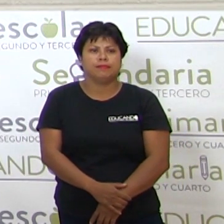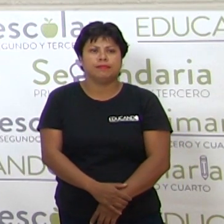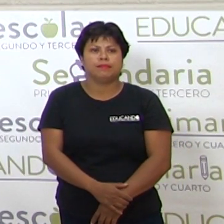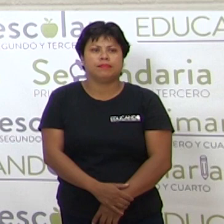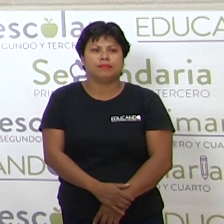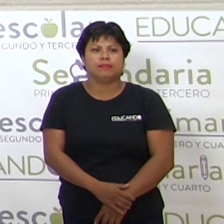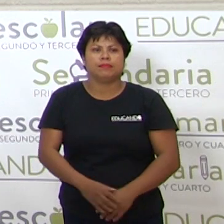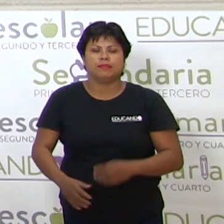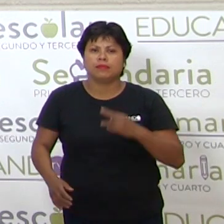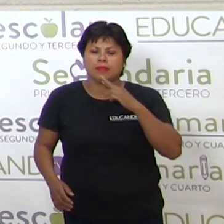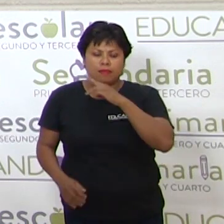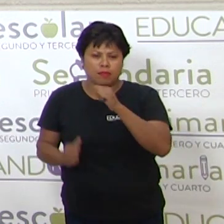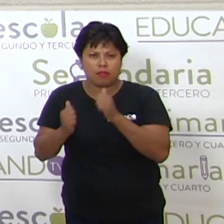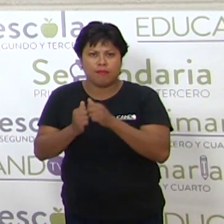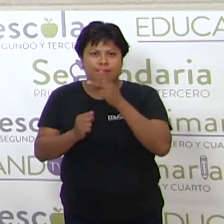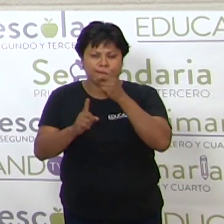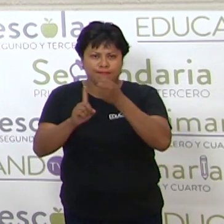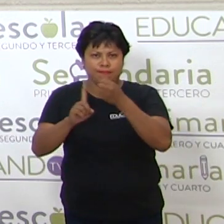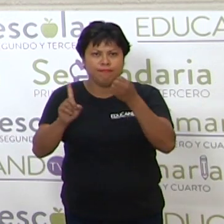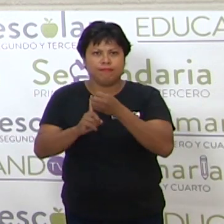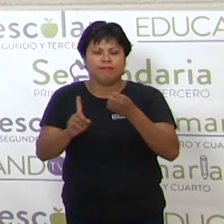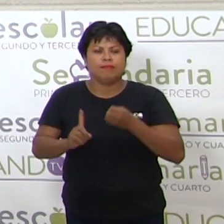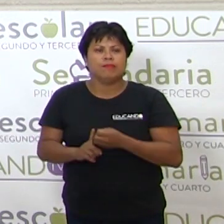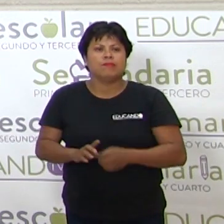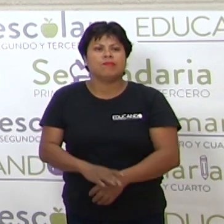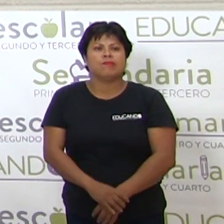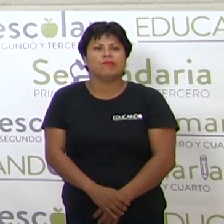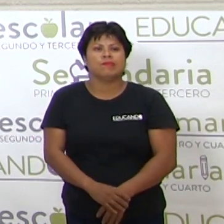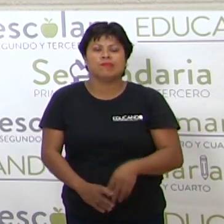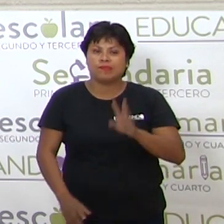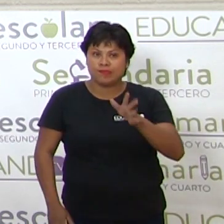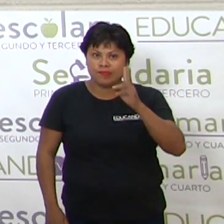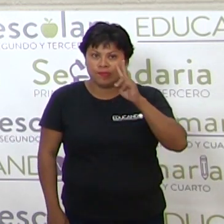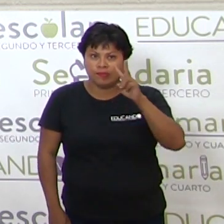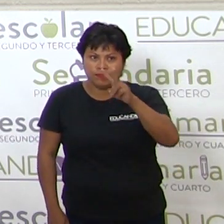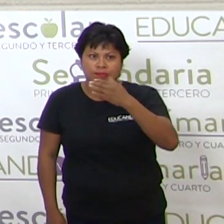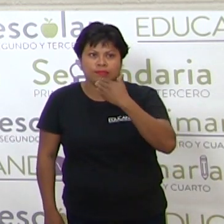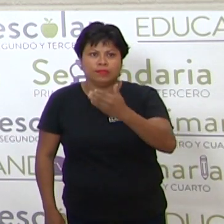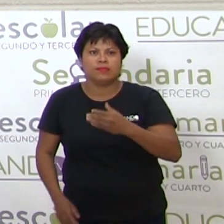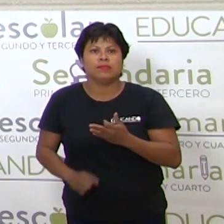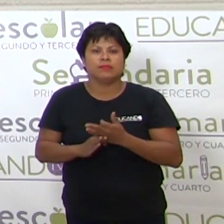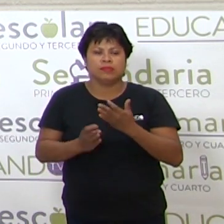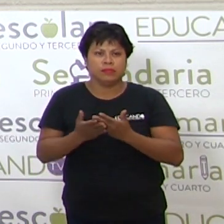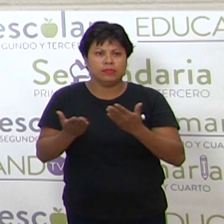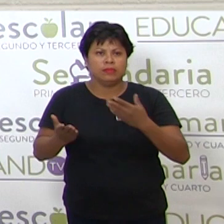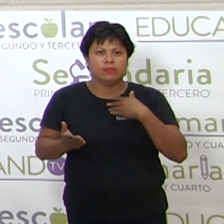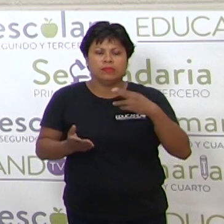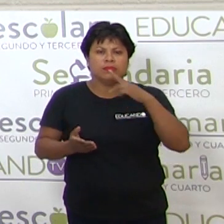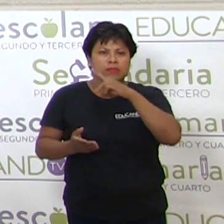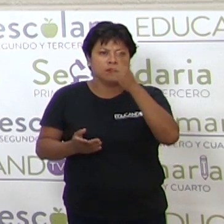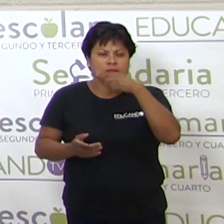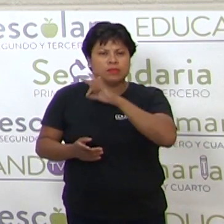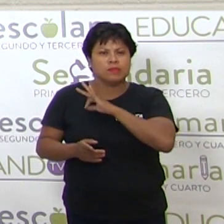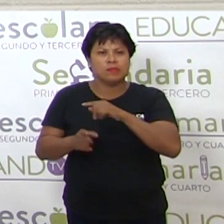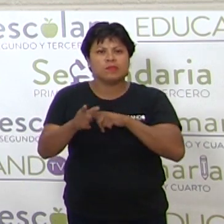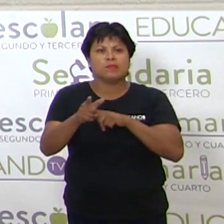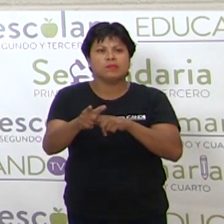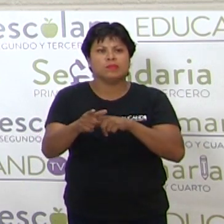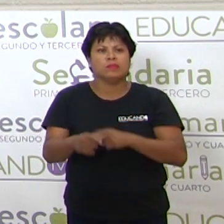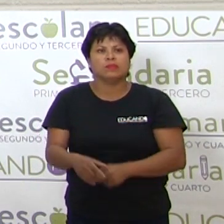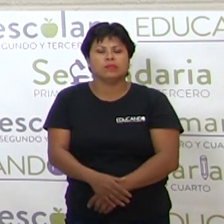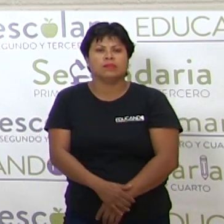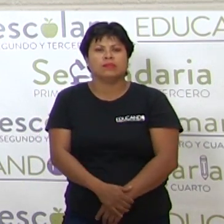muy rápido con un texto ya observaron bien las voy a retirar muy rápido para que podamos continuar